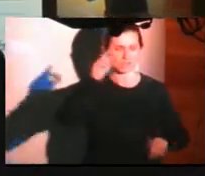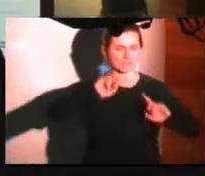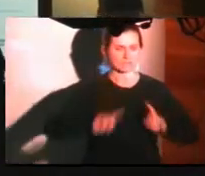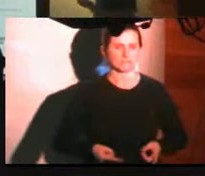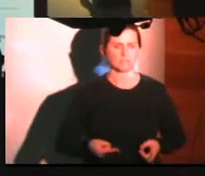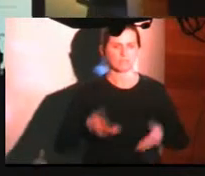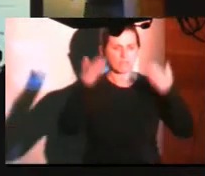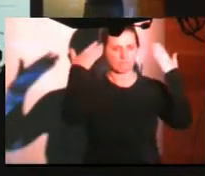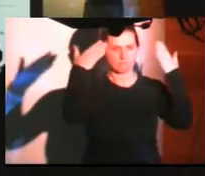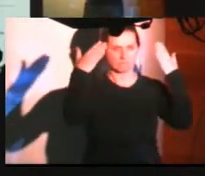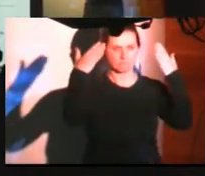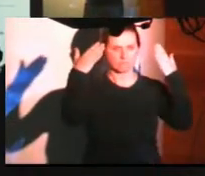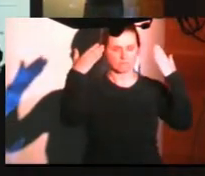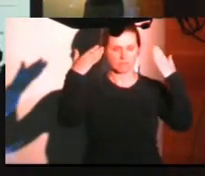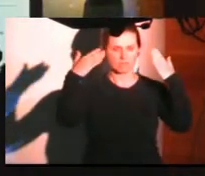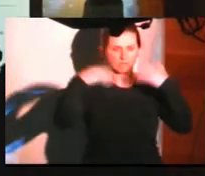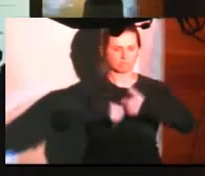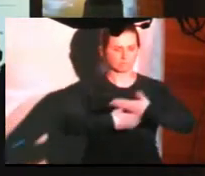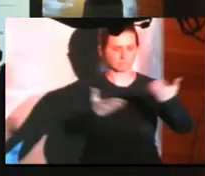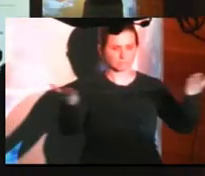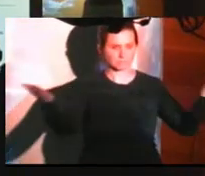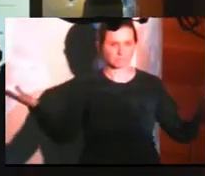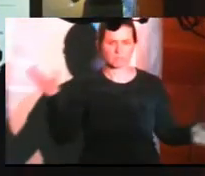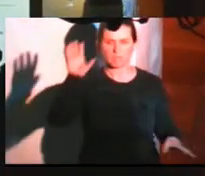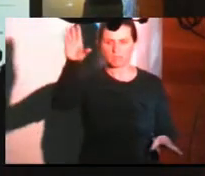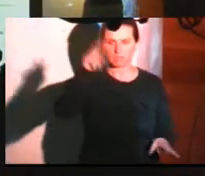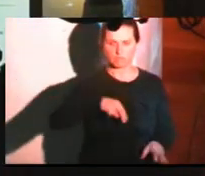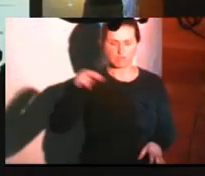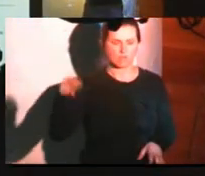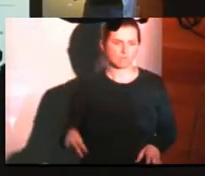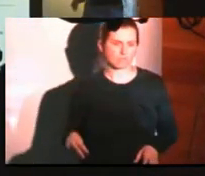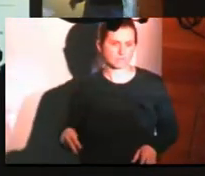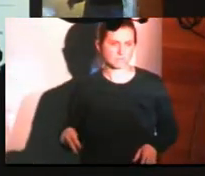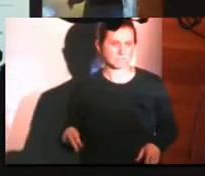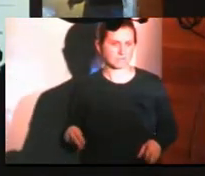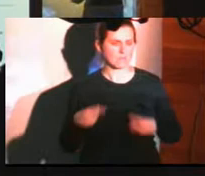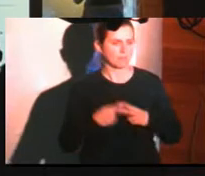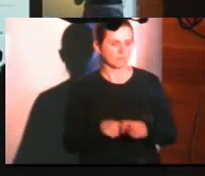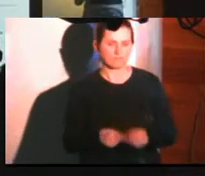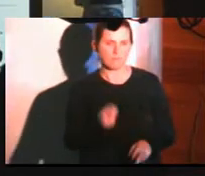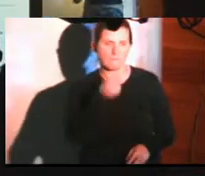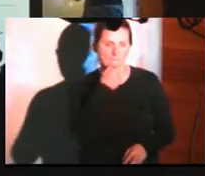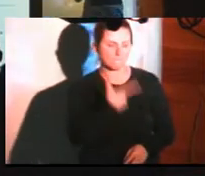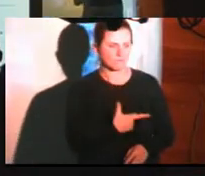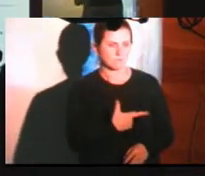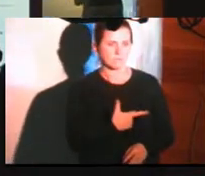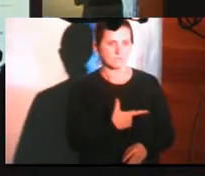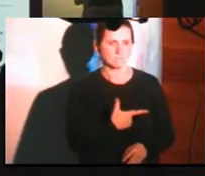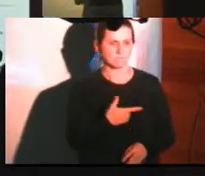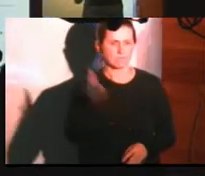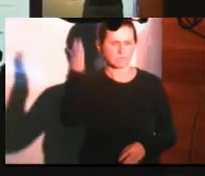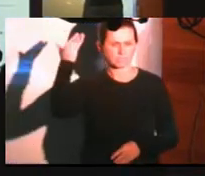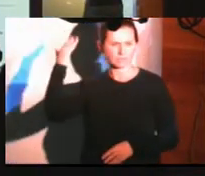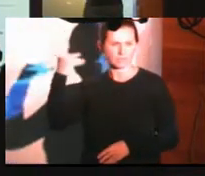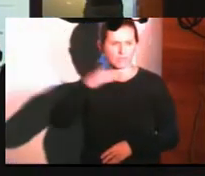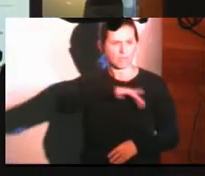el despliegue que hacen en toda la provincia, por ejemplo, en el volcán Copahue. El volcán